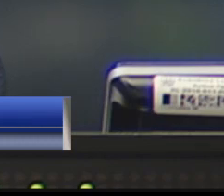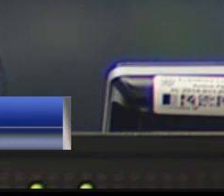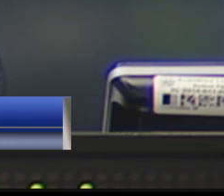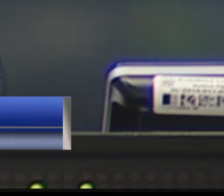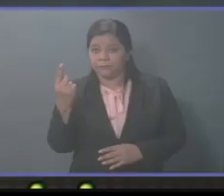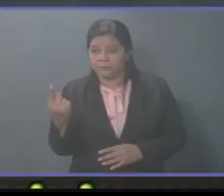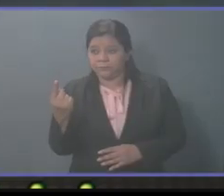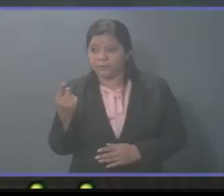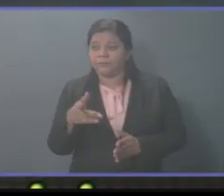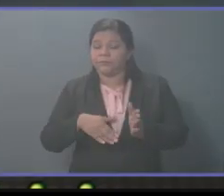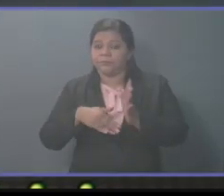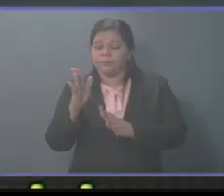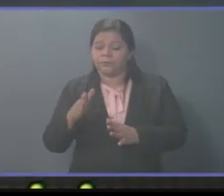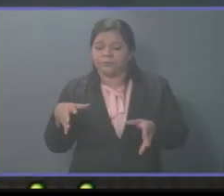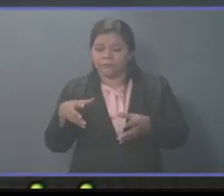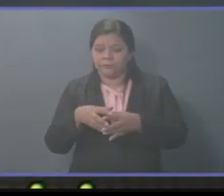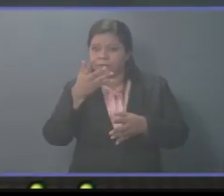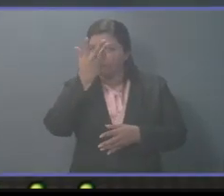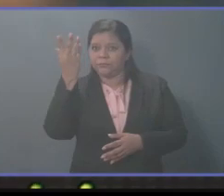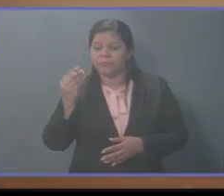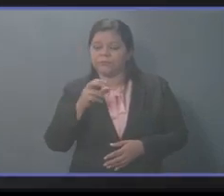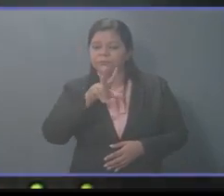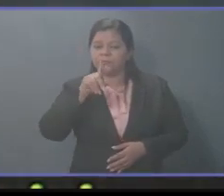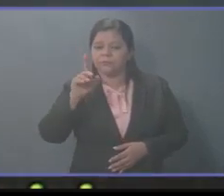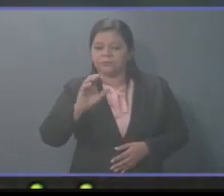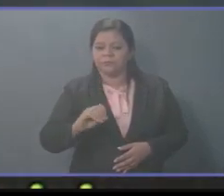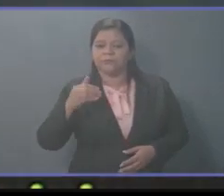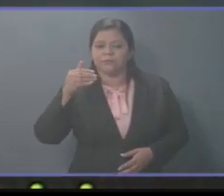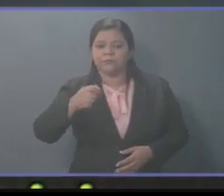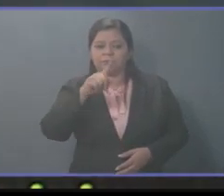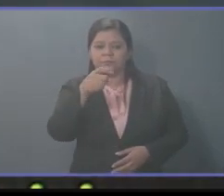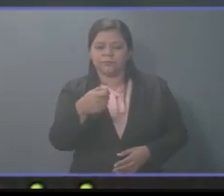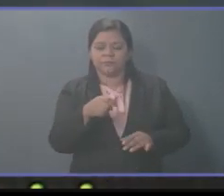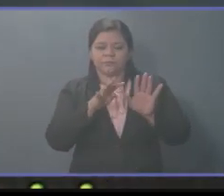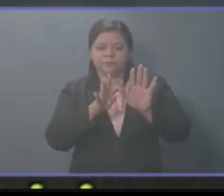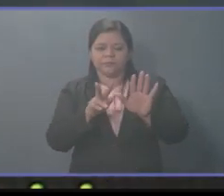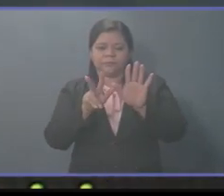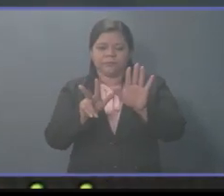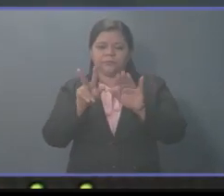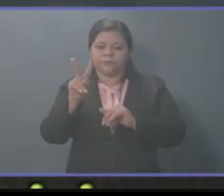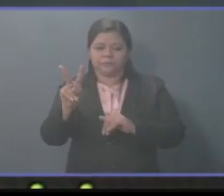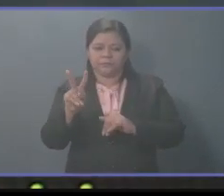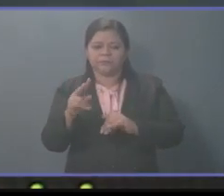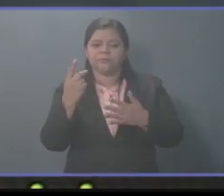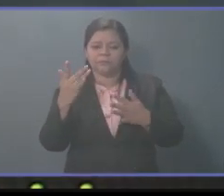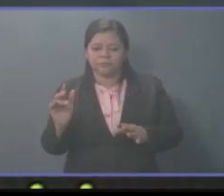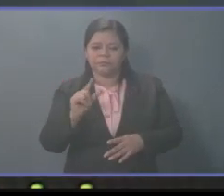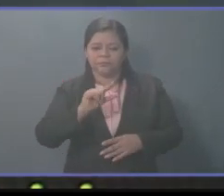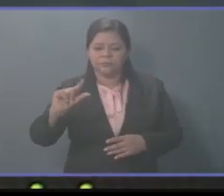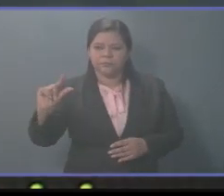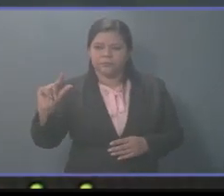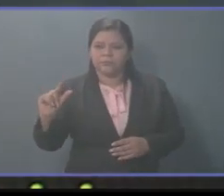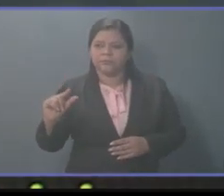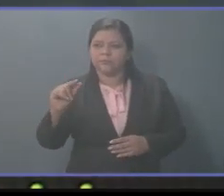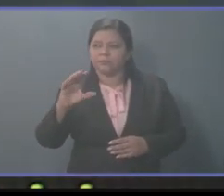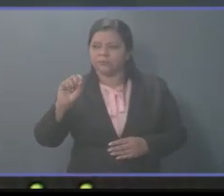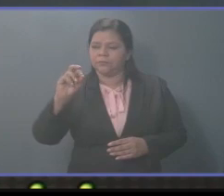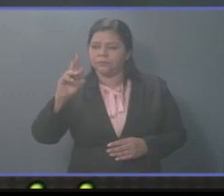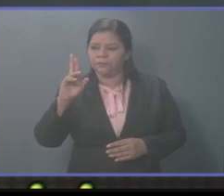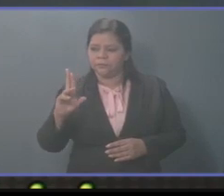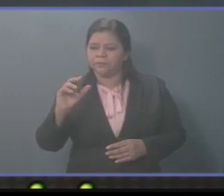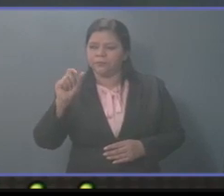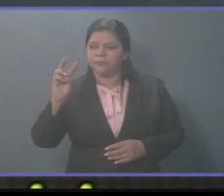de noveno grado el 31 de octubre de 1982 y se nominó Sor Amanda